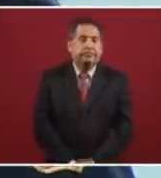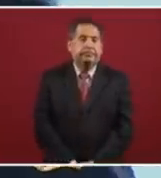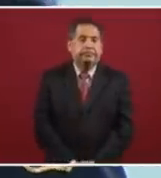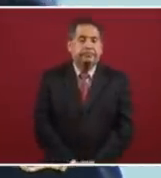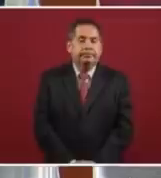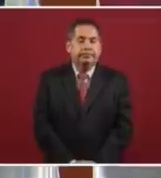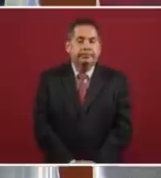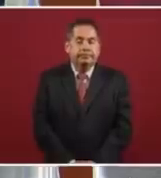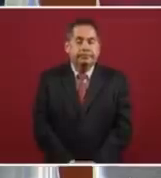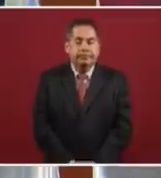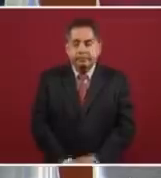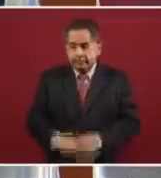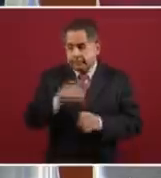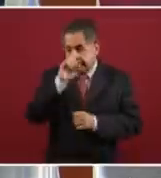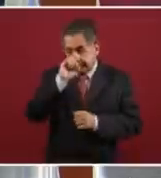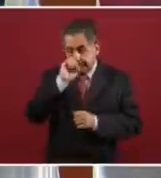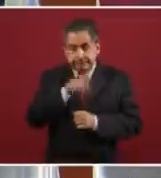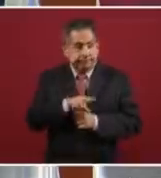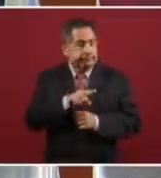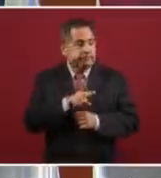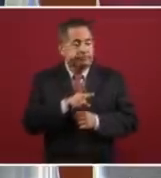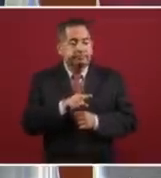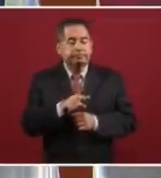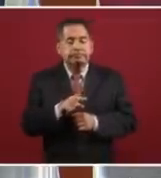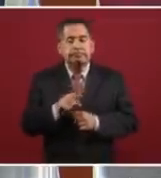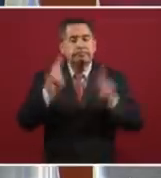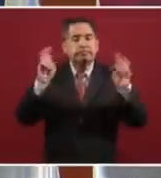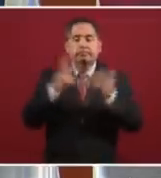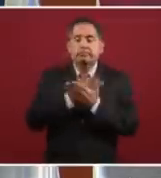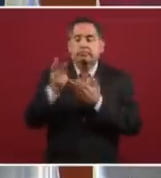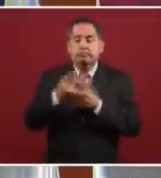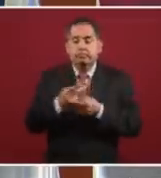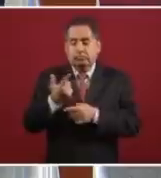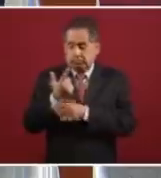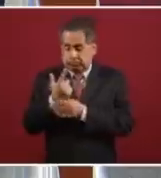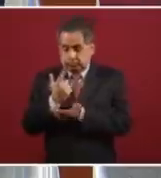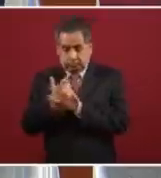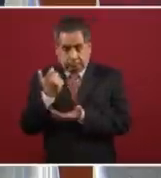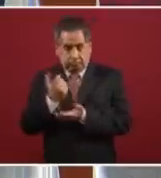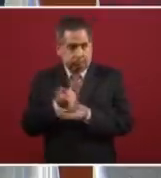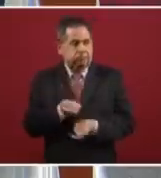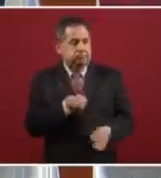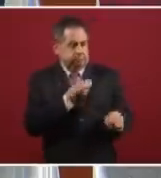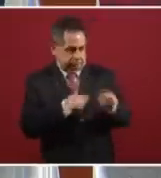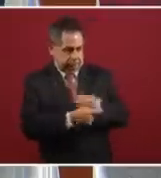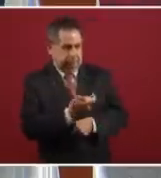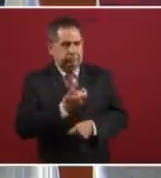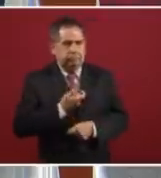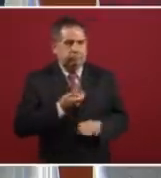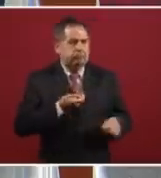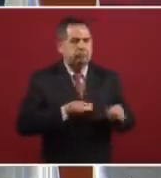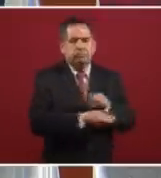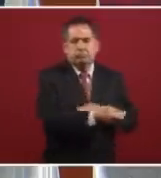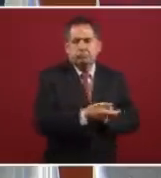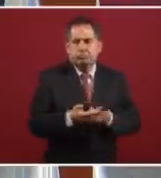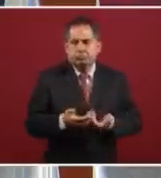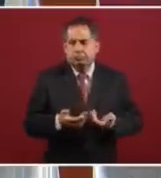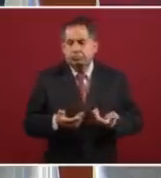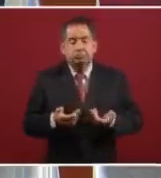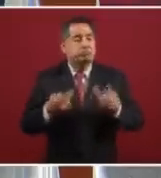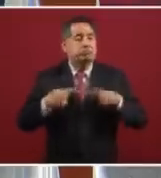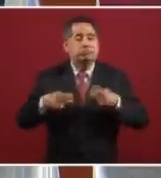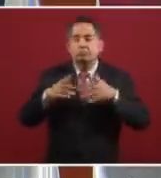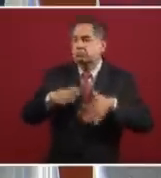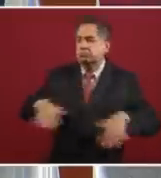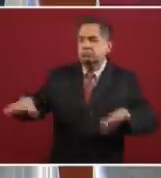Se participa también en un programa de canje de armas. Este busca que la sociedad